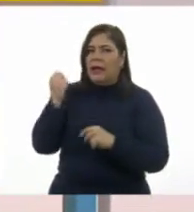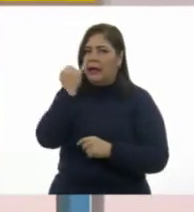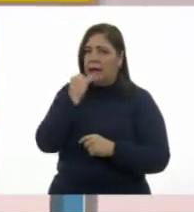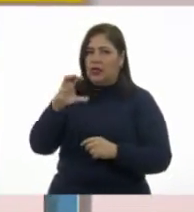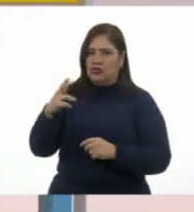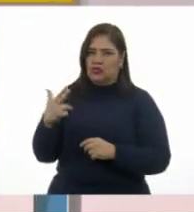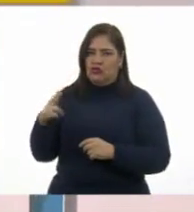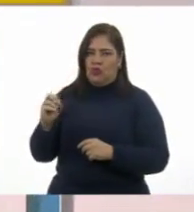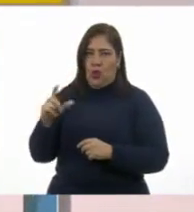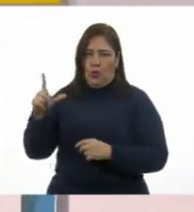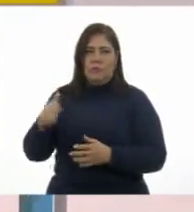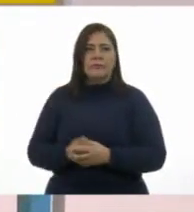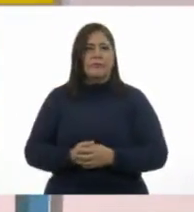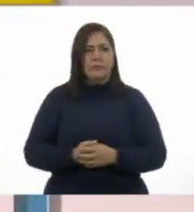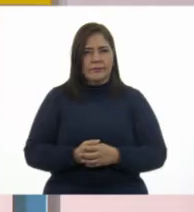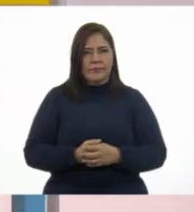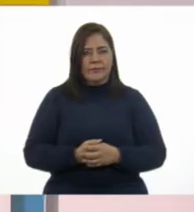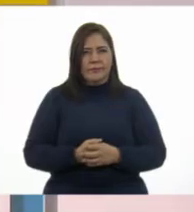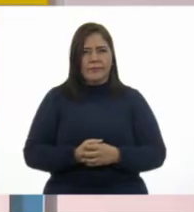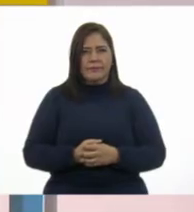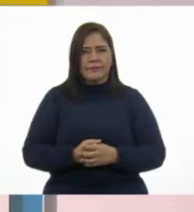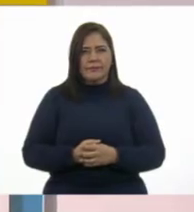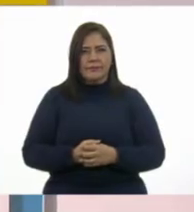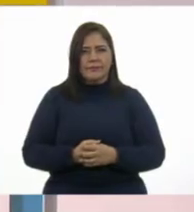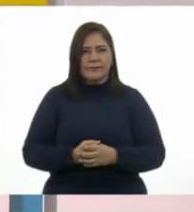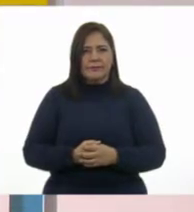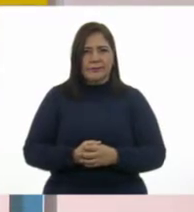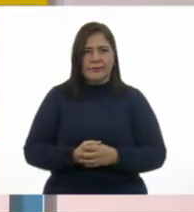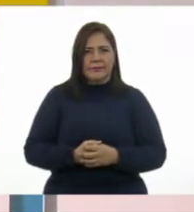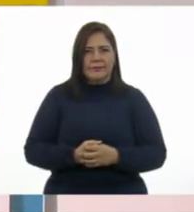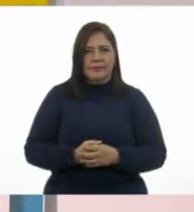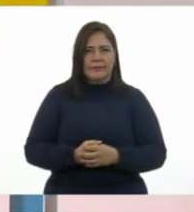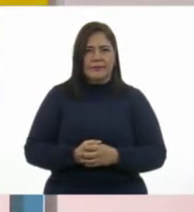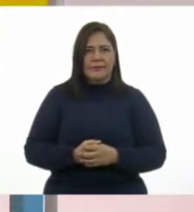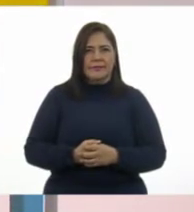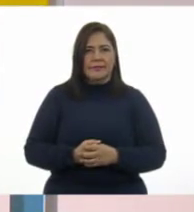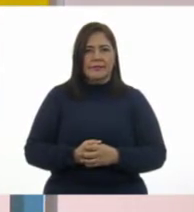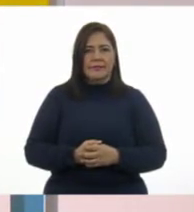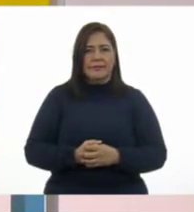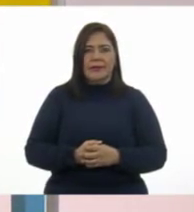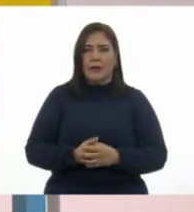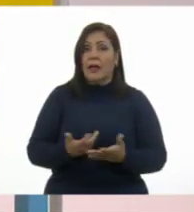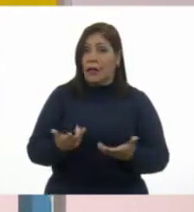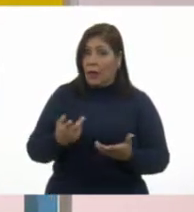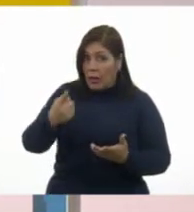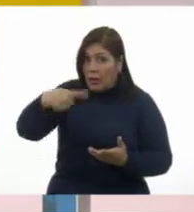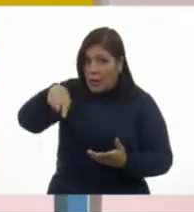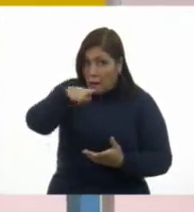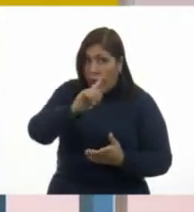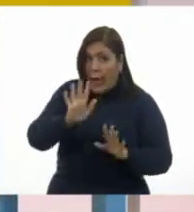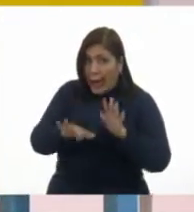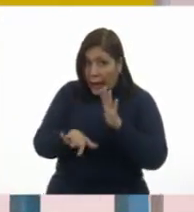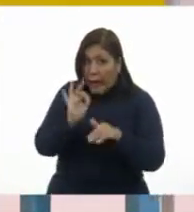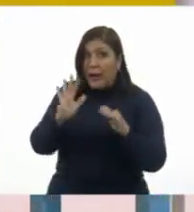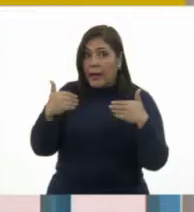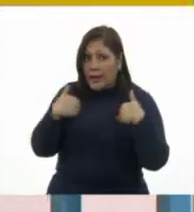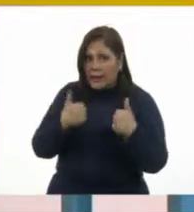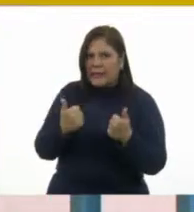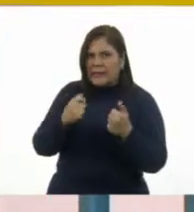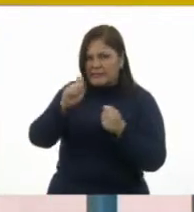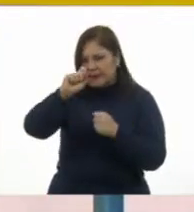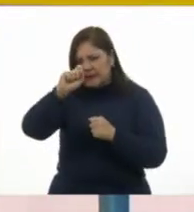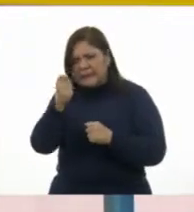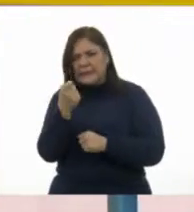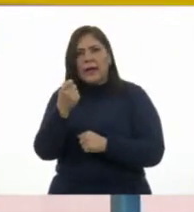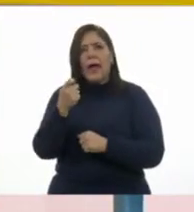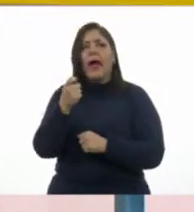tsuki. Golishla el chañuke kñe bar. ¿Sí están comprendiendo la importancia de la glotal en